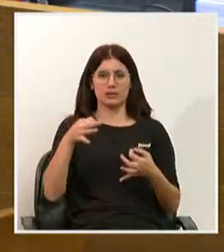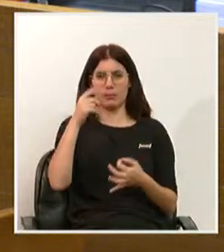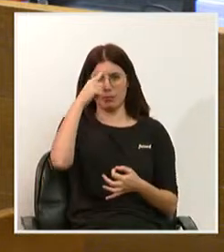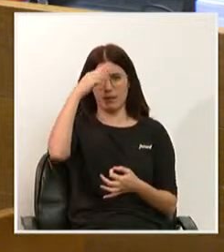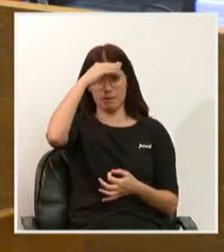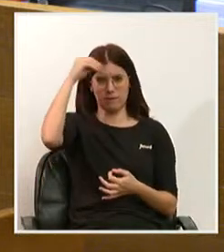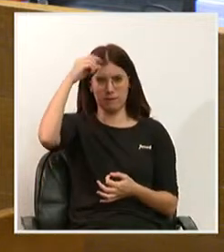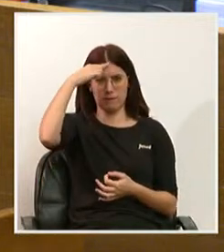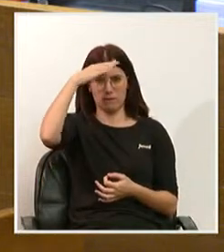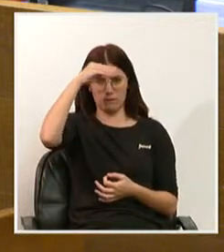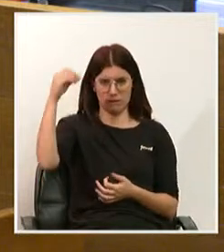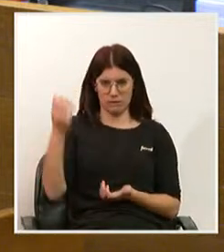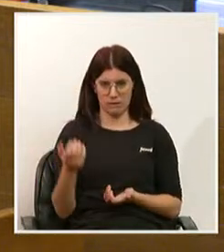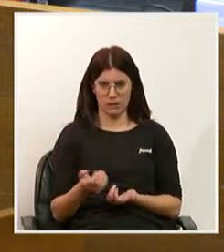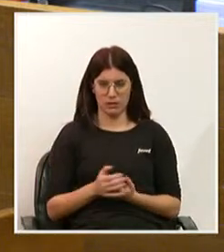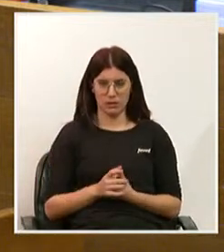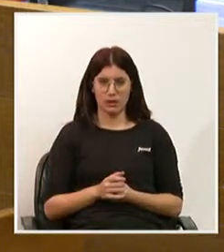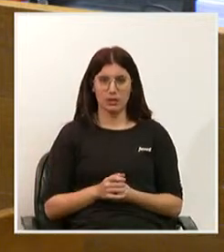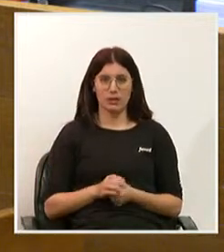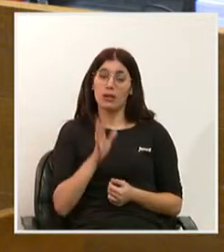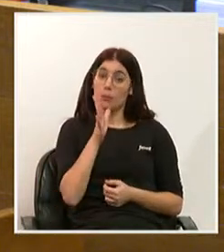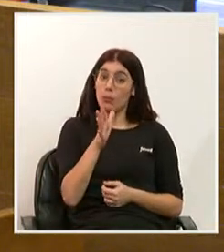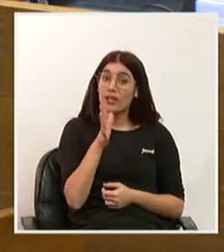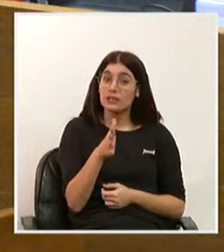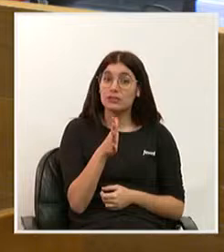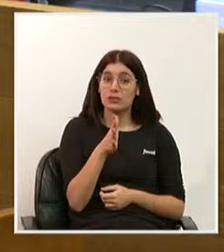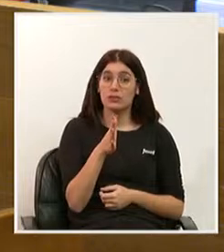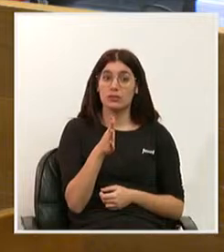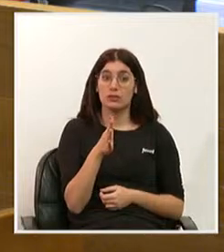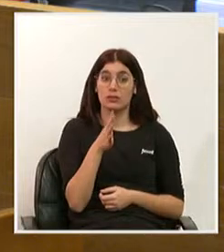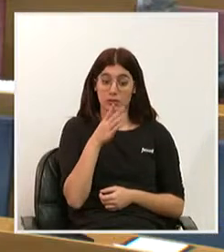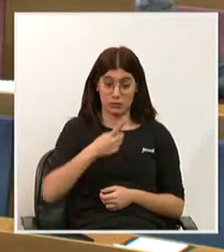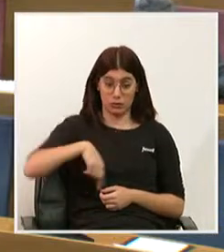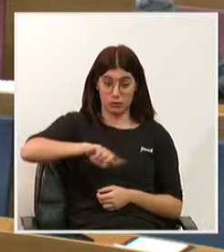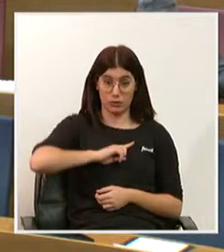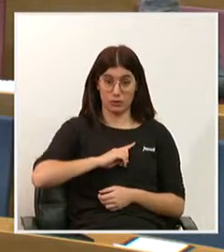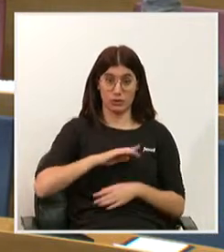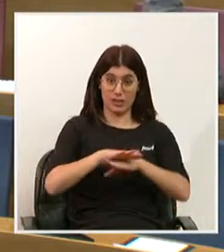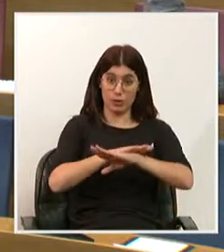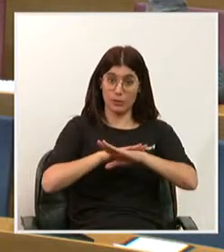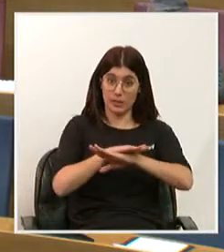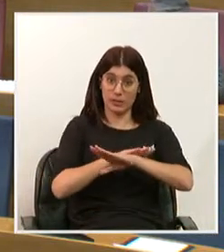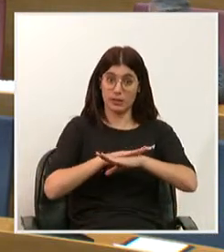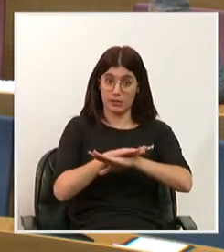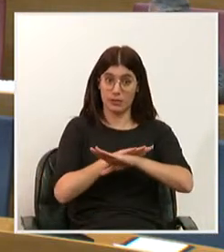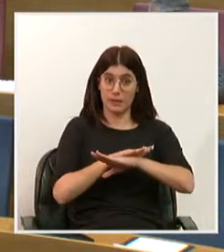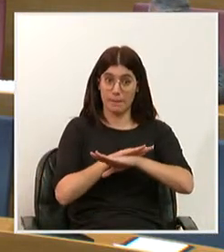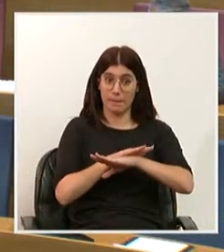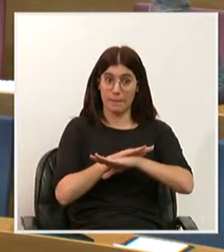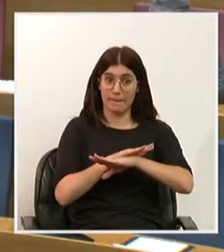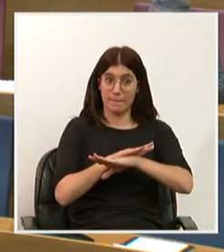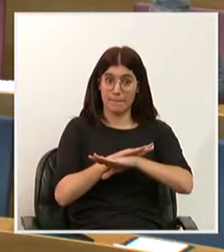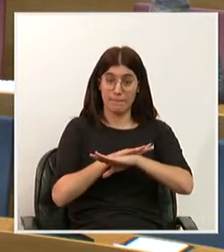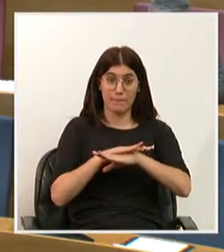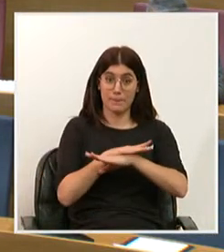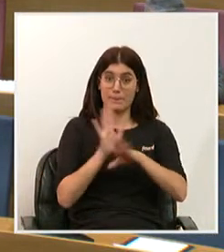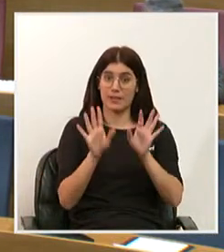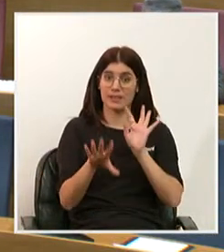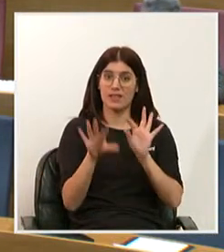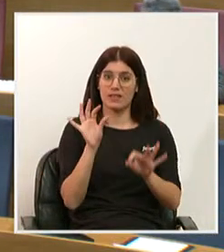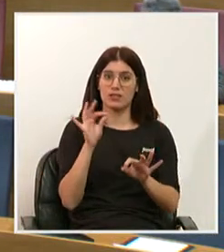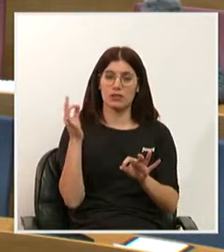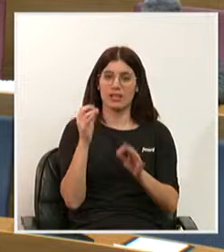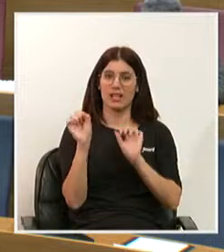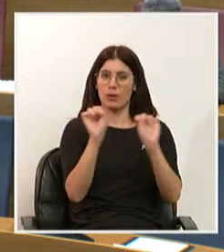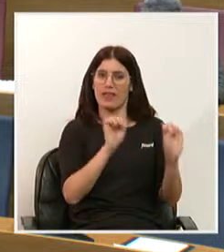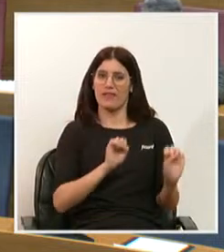sea así a que no exista esa protección es por ello que este consell está meridianamente decidido en hacer una defensa